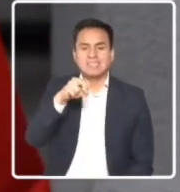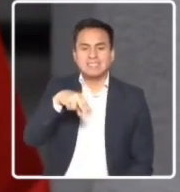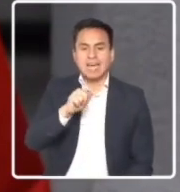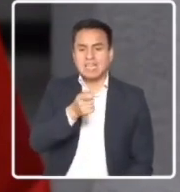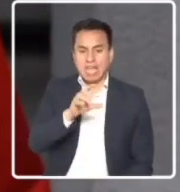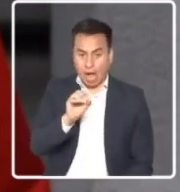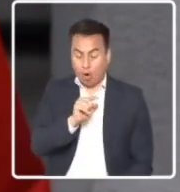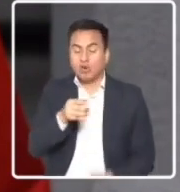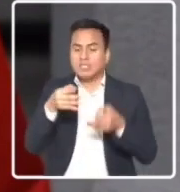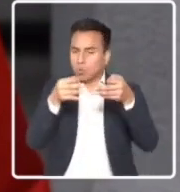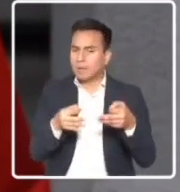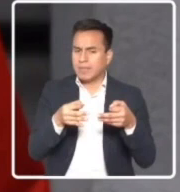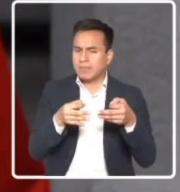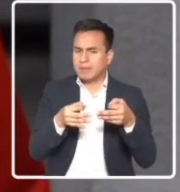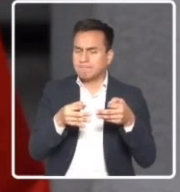seguramente desde